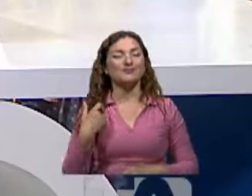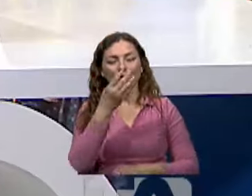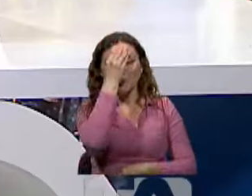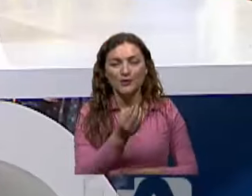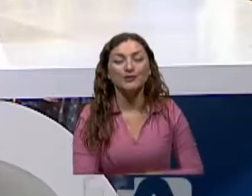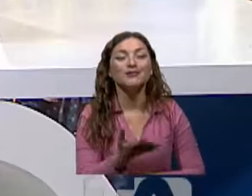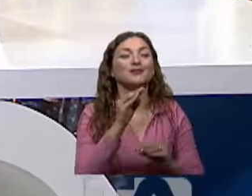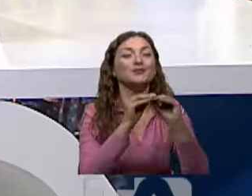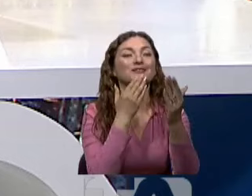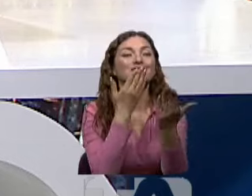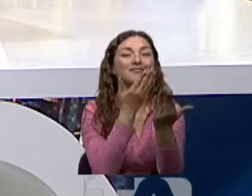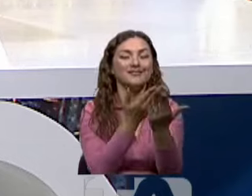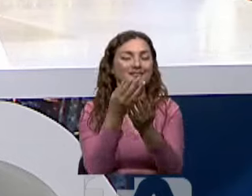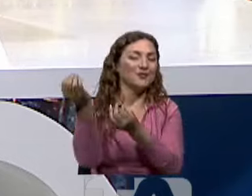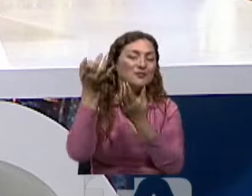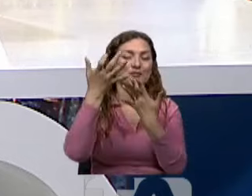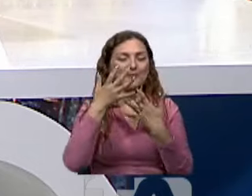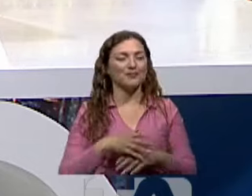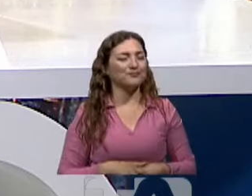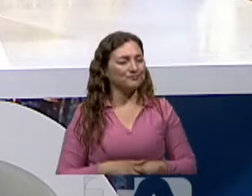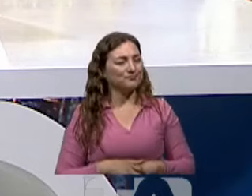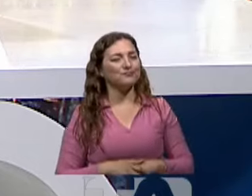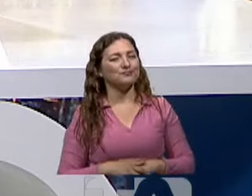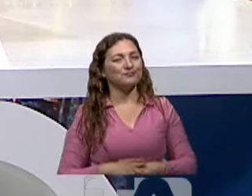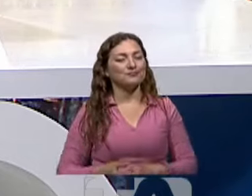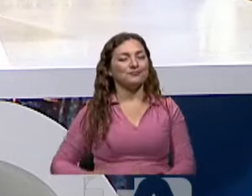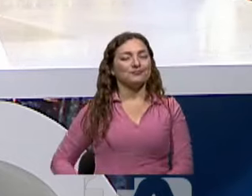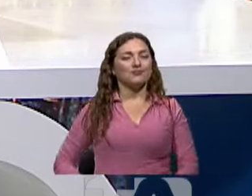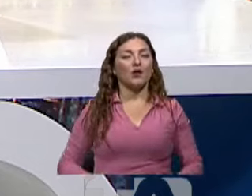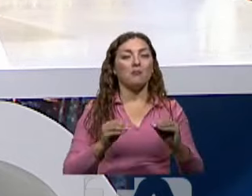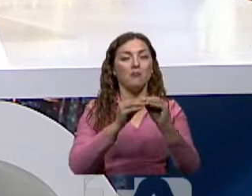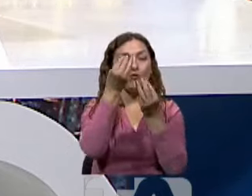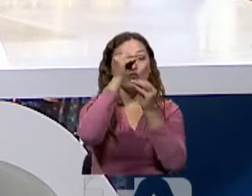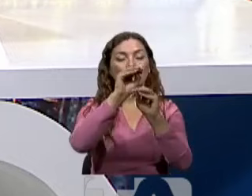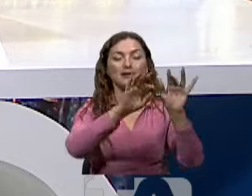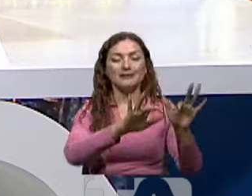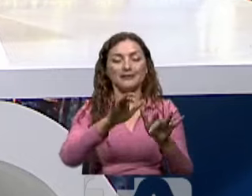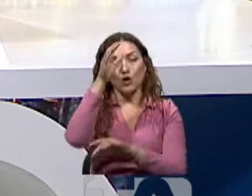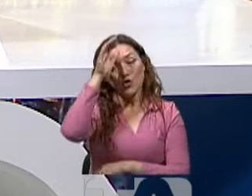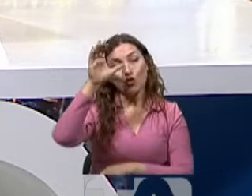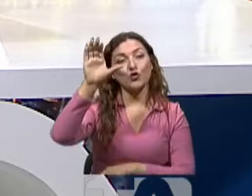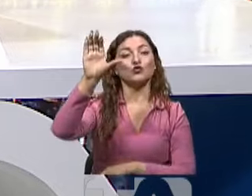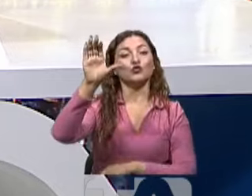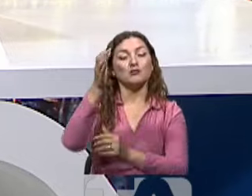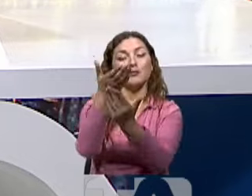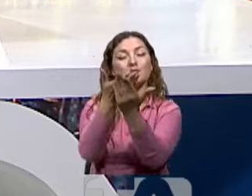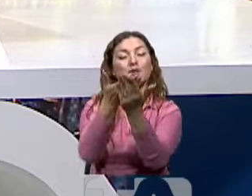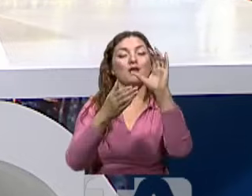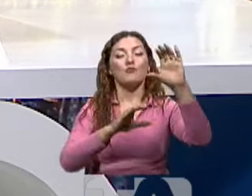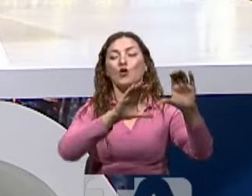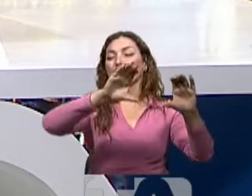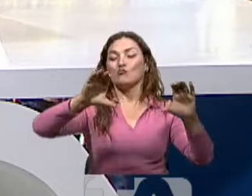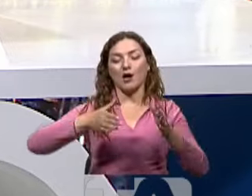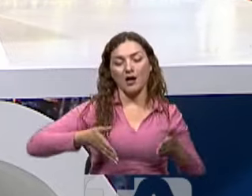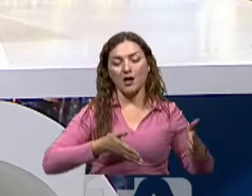Buenos días, Juan Miguel. Muchísimas gracias por ese informe. Y ahora tenemos más información para ustedes, y es que la Secretaría de Cultura presentó la exposición